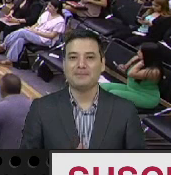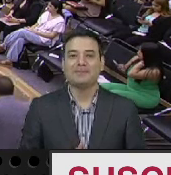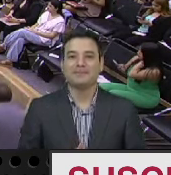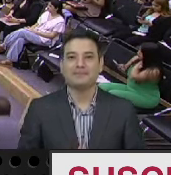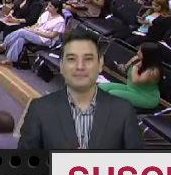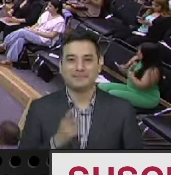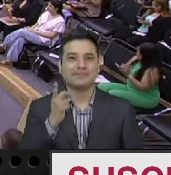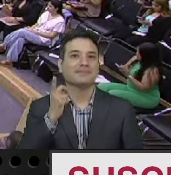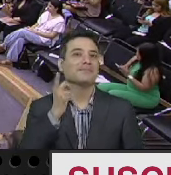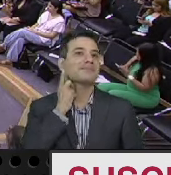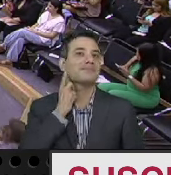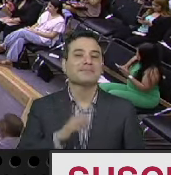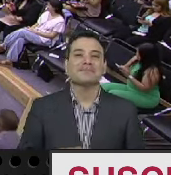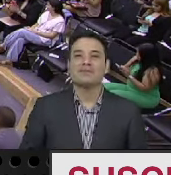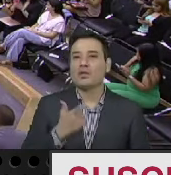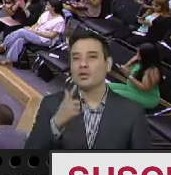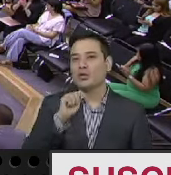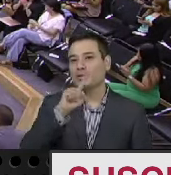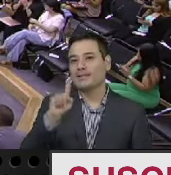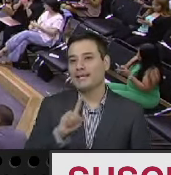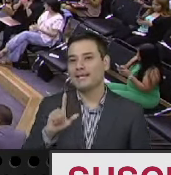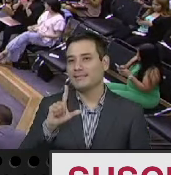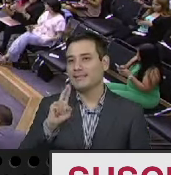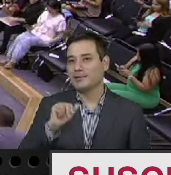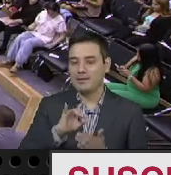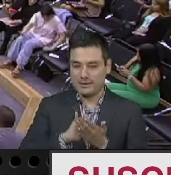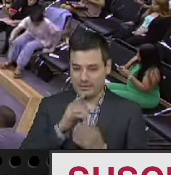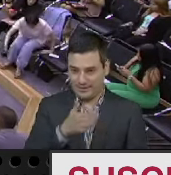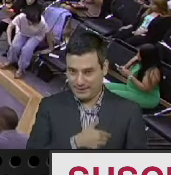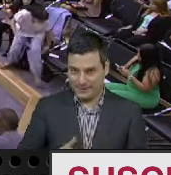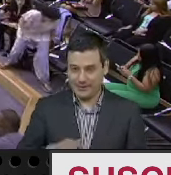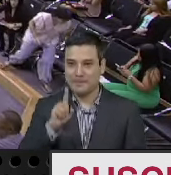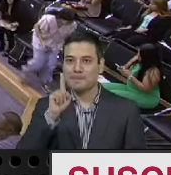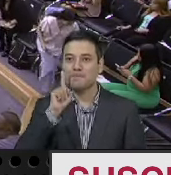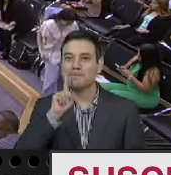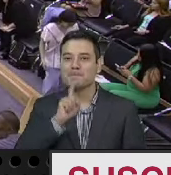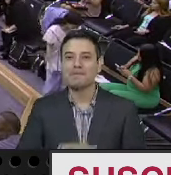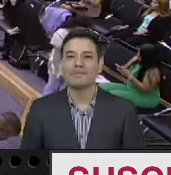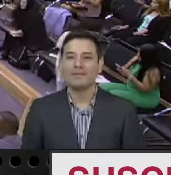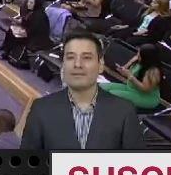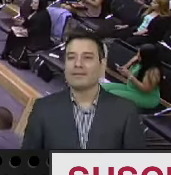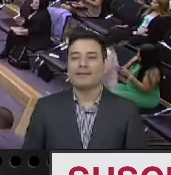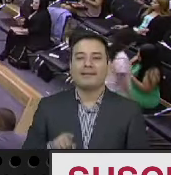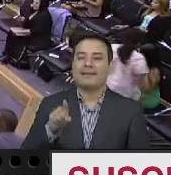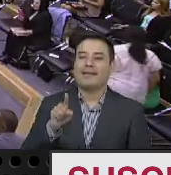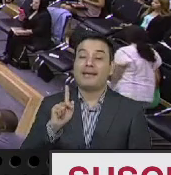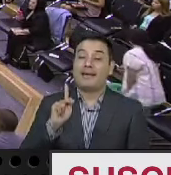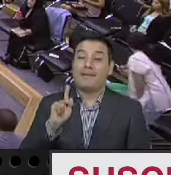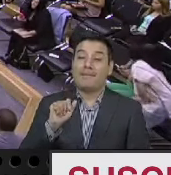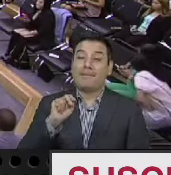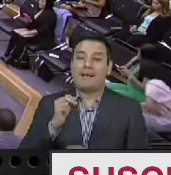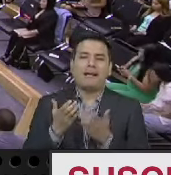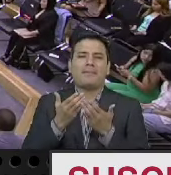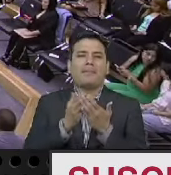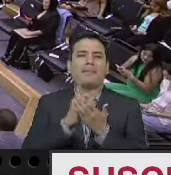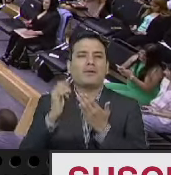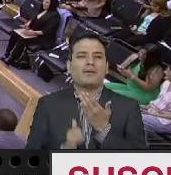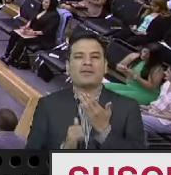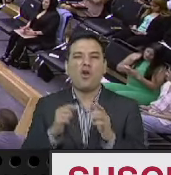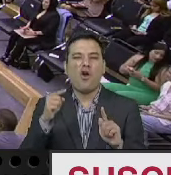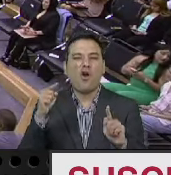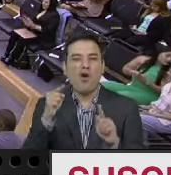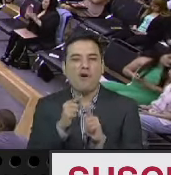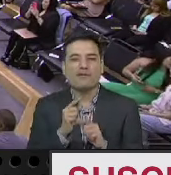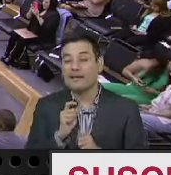diputado Sergio Carlos Gutiérrez Luna Gracias presidenta lo que en realidad quiere el pan cuando presenta este punto de acuerdo